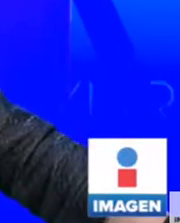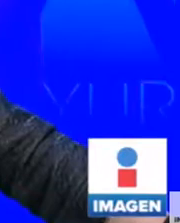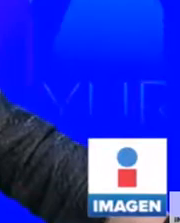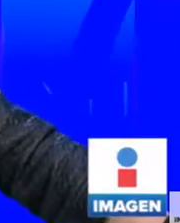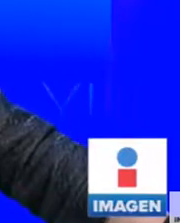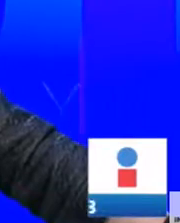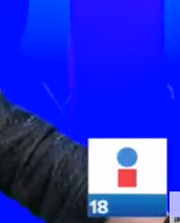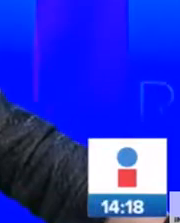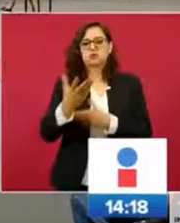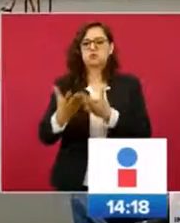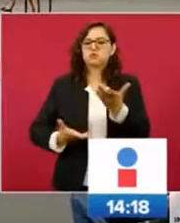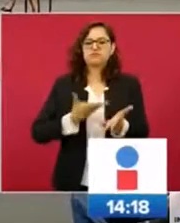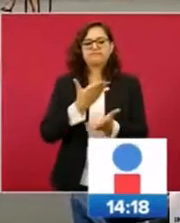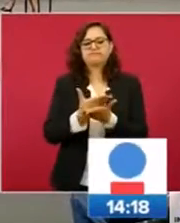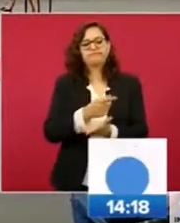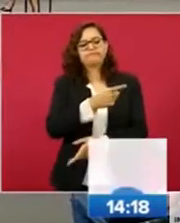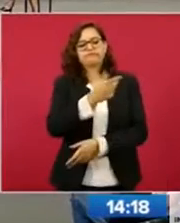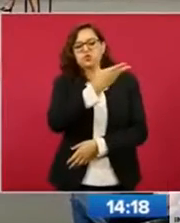Cheque.